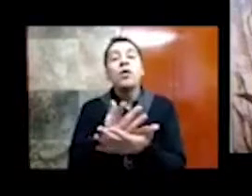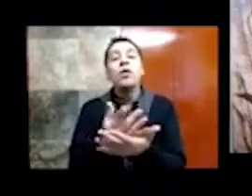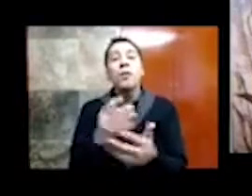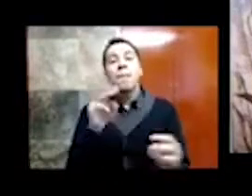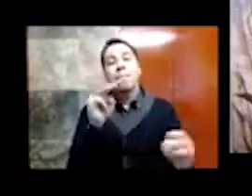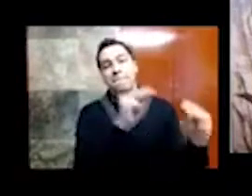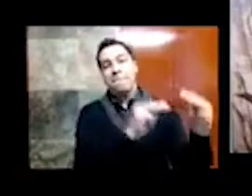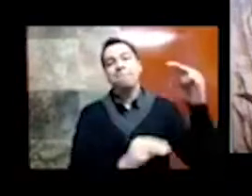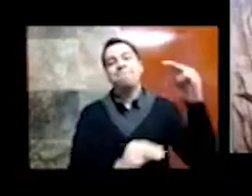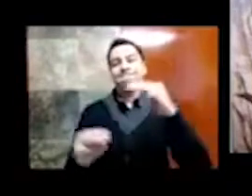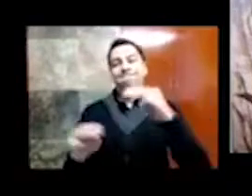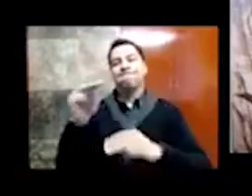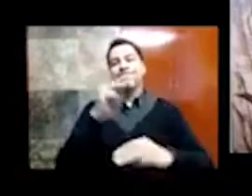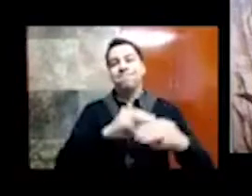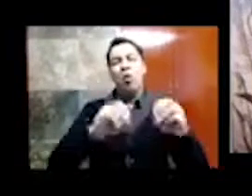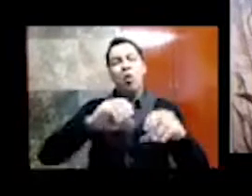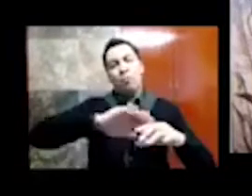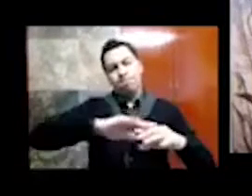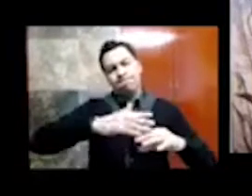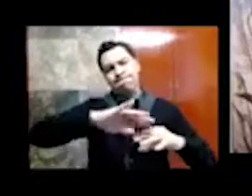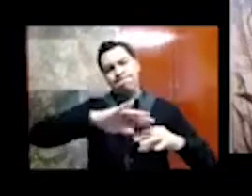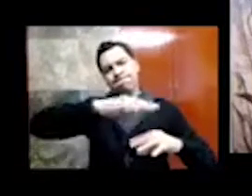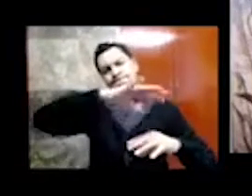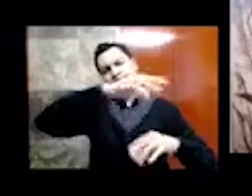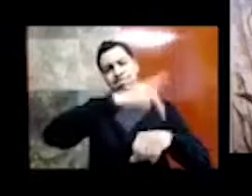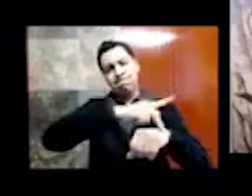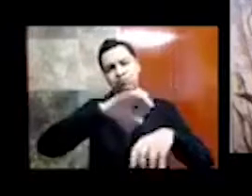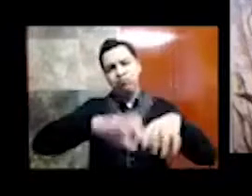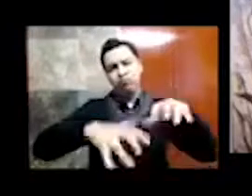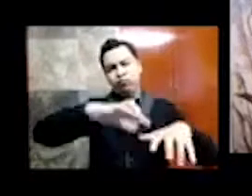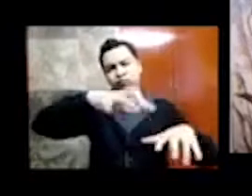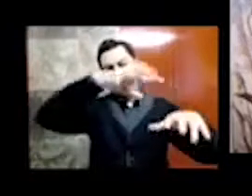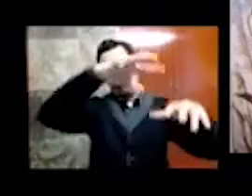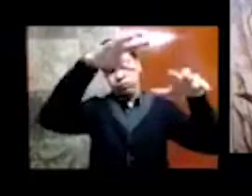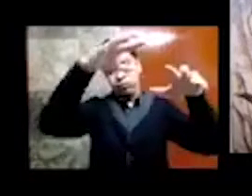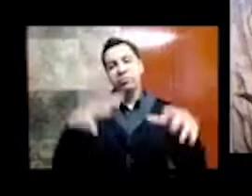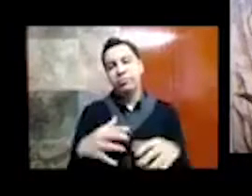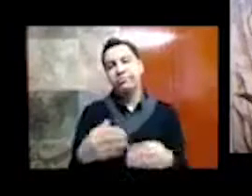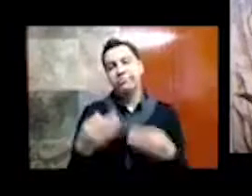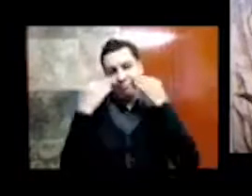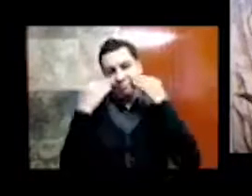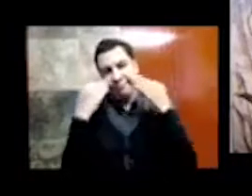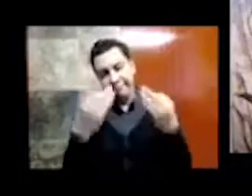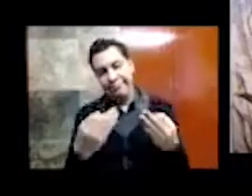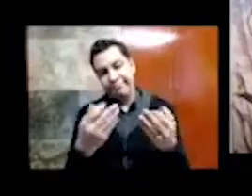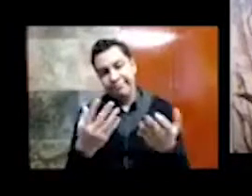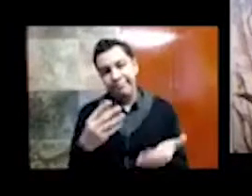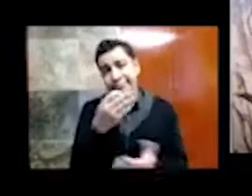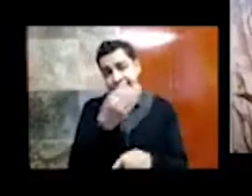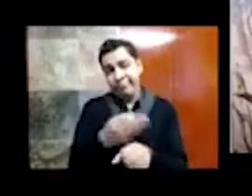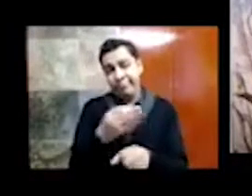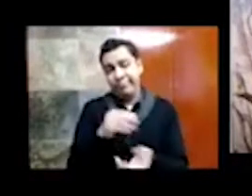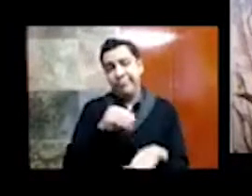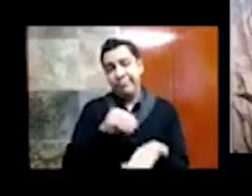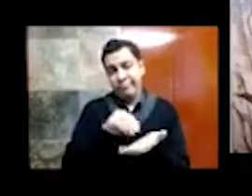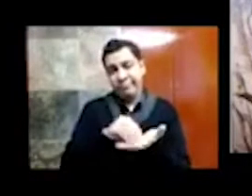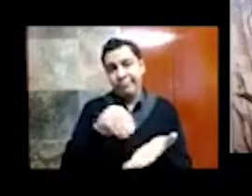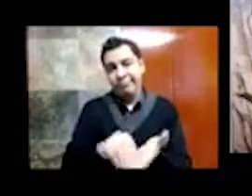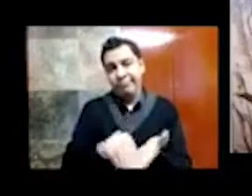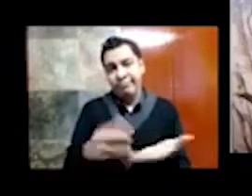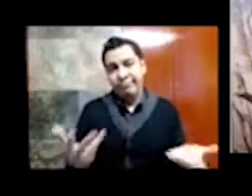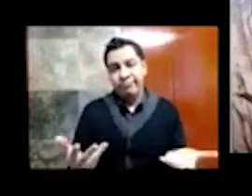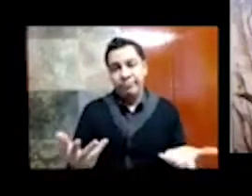durante épocas en las que, bueno, incluso a Huitzotl, uno de los tlatoani más importantes de la última época, le costó la